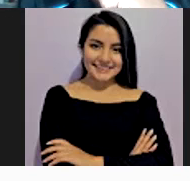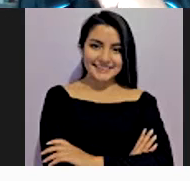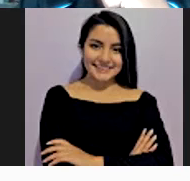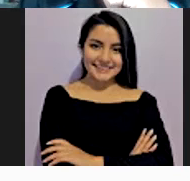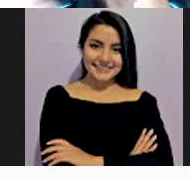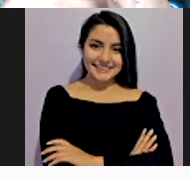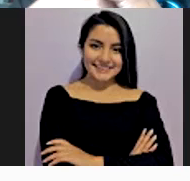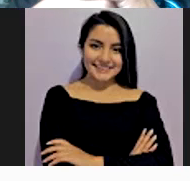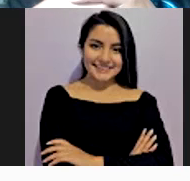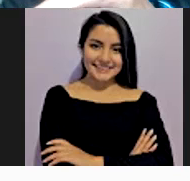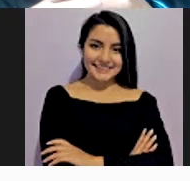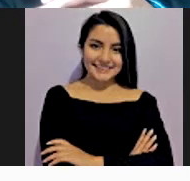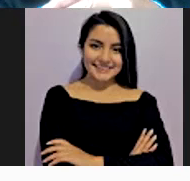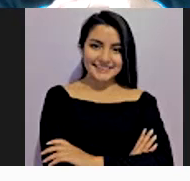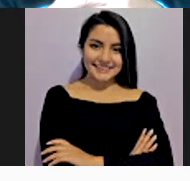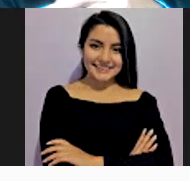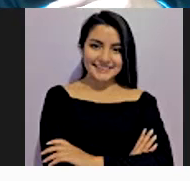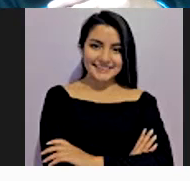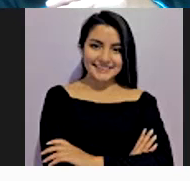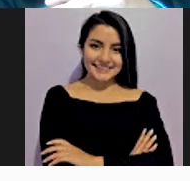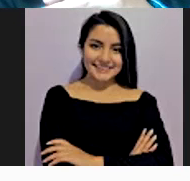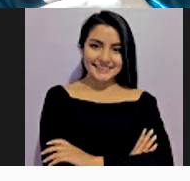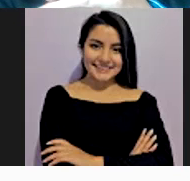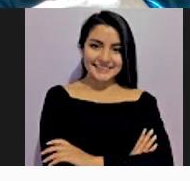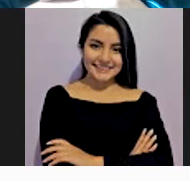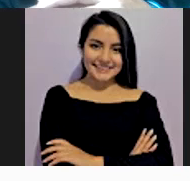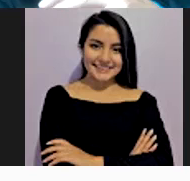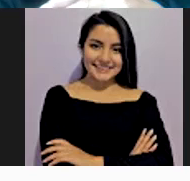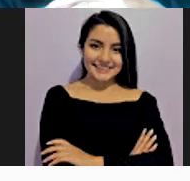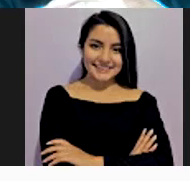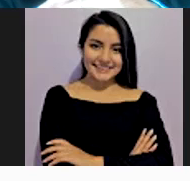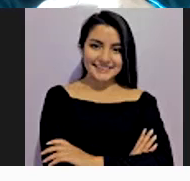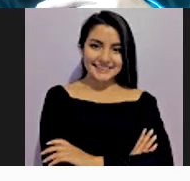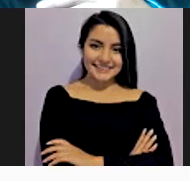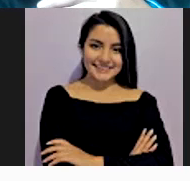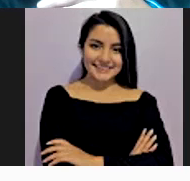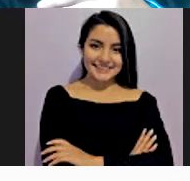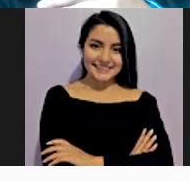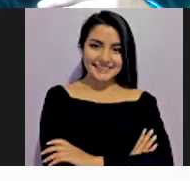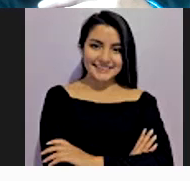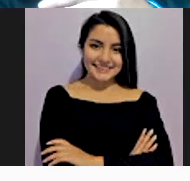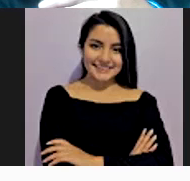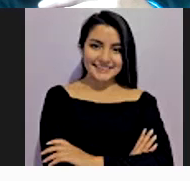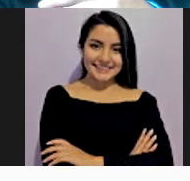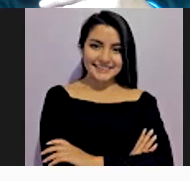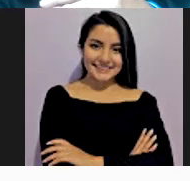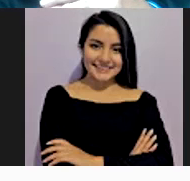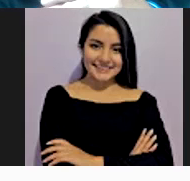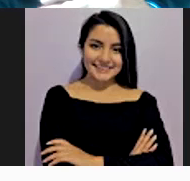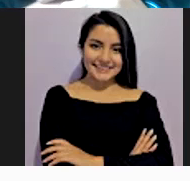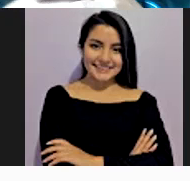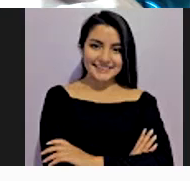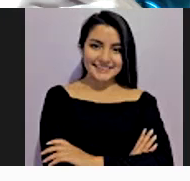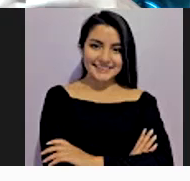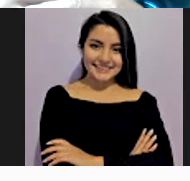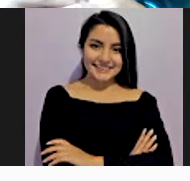Ya, vamos a ver acá. Aquí dice, transporte de material no consolidado. Ocurre en la vecindad del lecho del cauce,